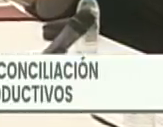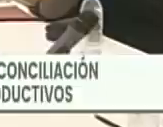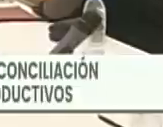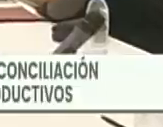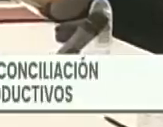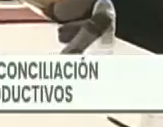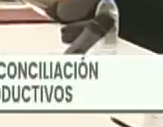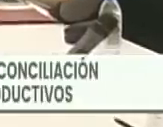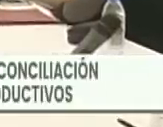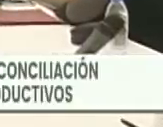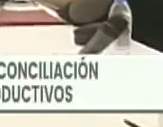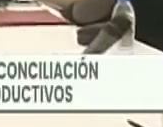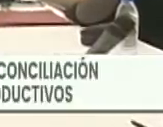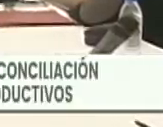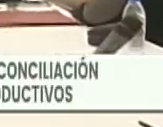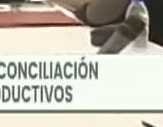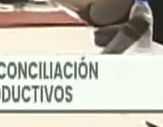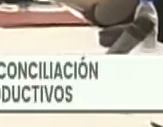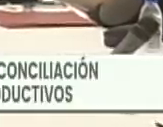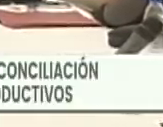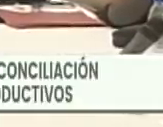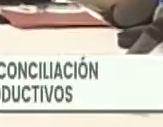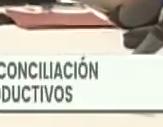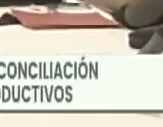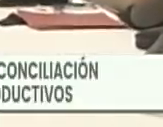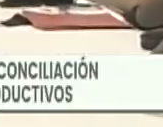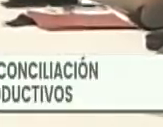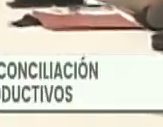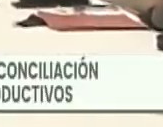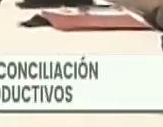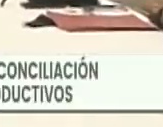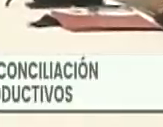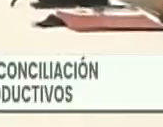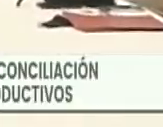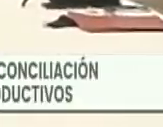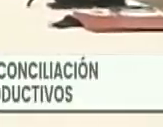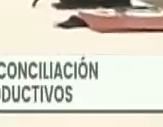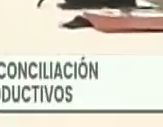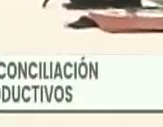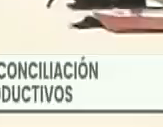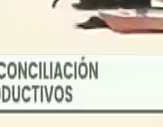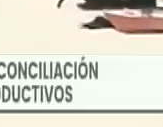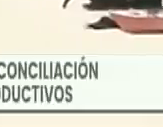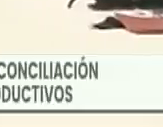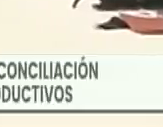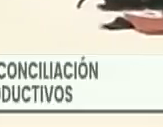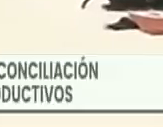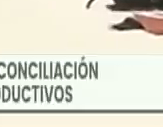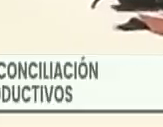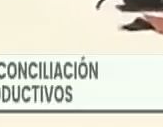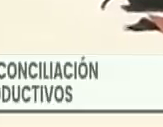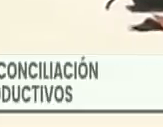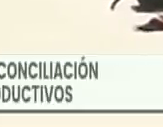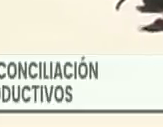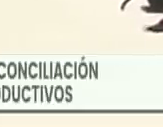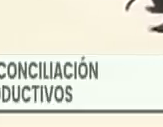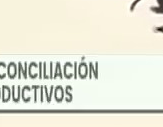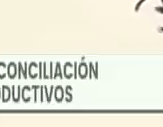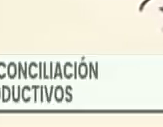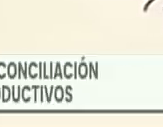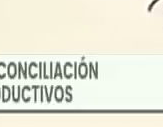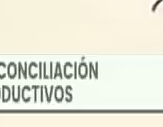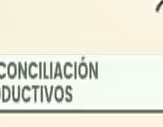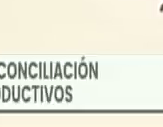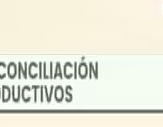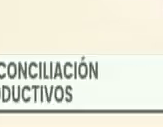creo que el gobierno ha venido pues reflexionando en este sentido yo siempre he dicho que soy un